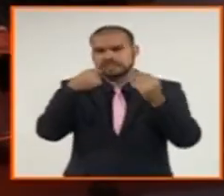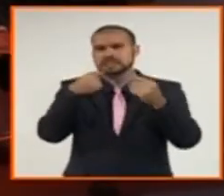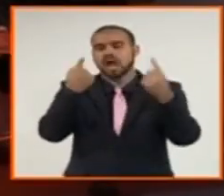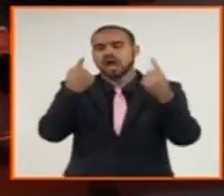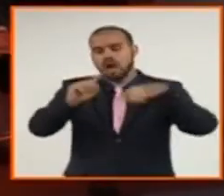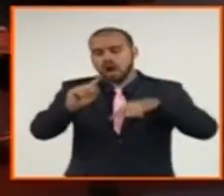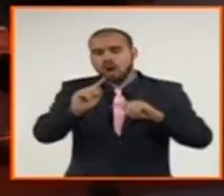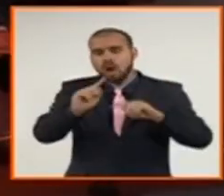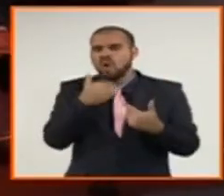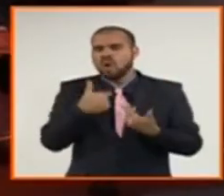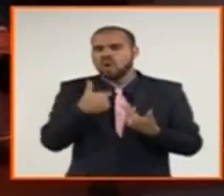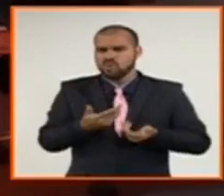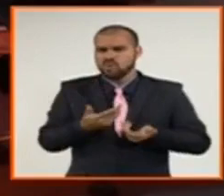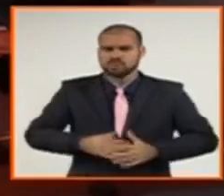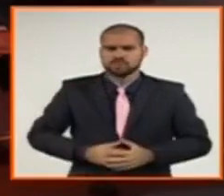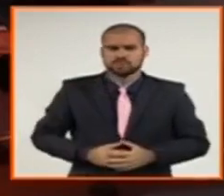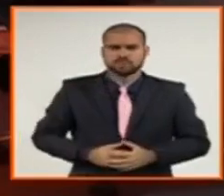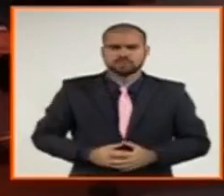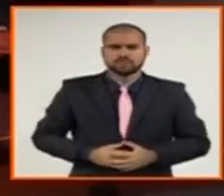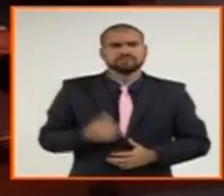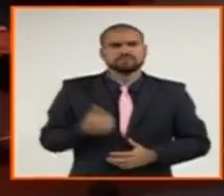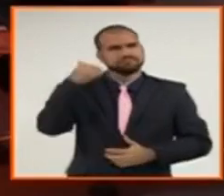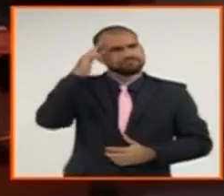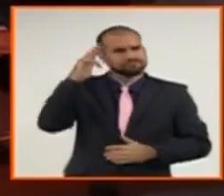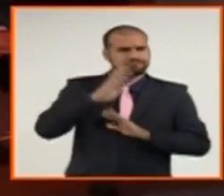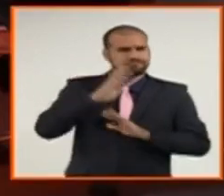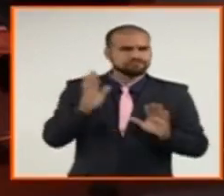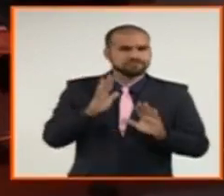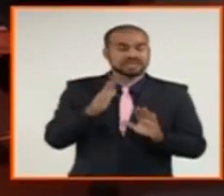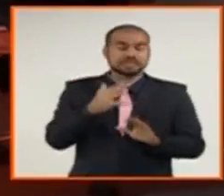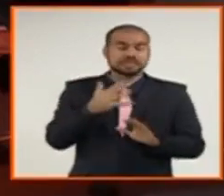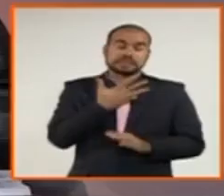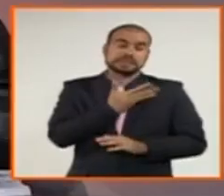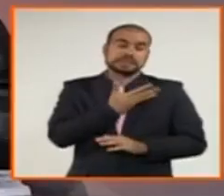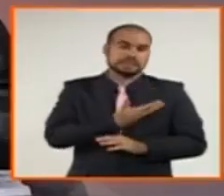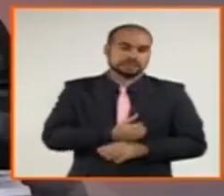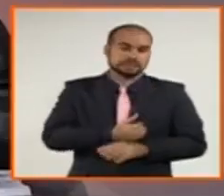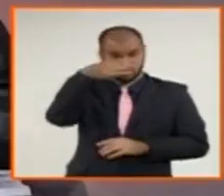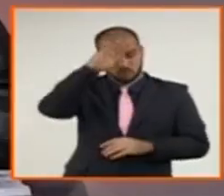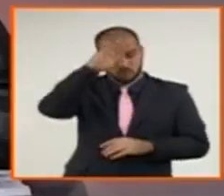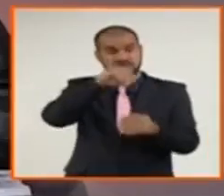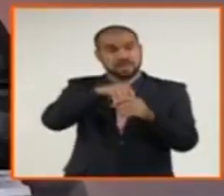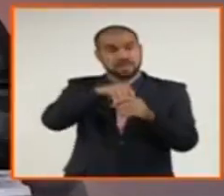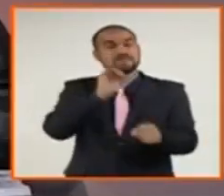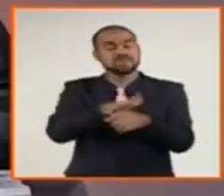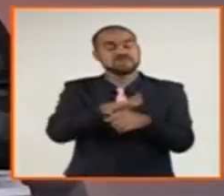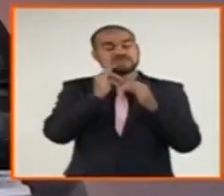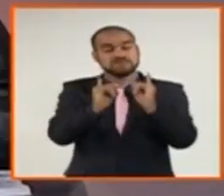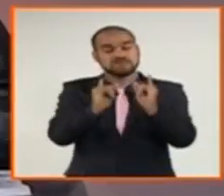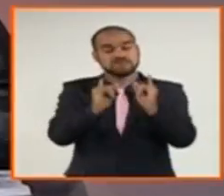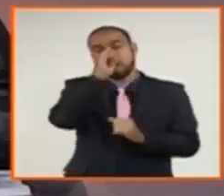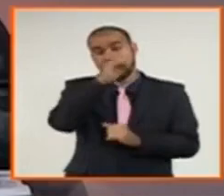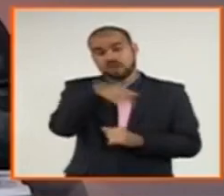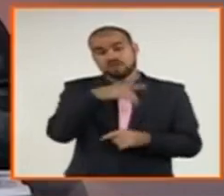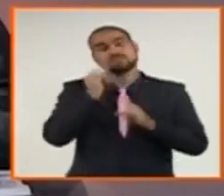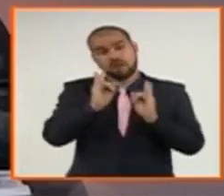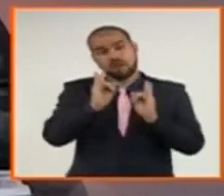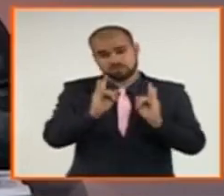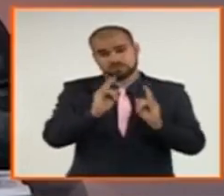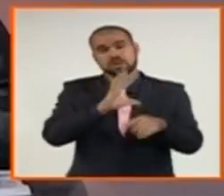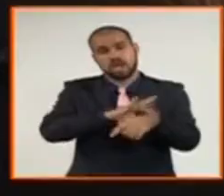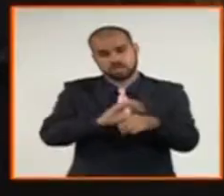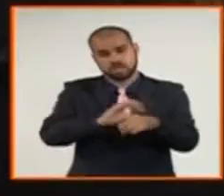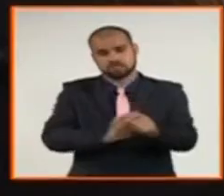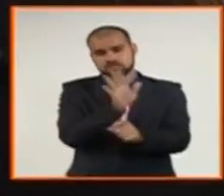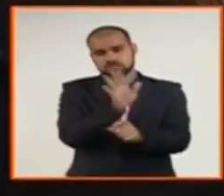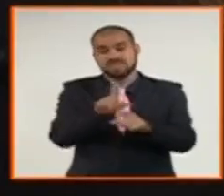vive. Yo recuerdo como un impacto tristísimo en Cuba cuando se dio la primera noticia de un niño fallecido y cuando se dieron